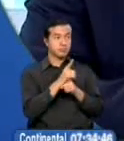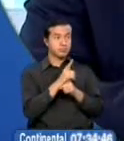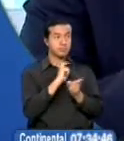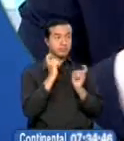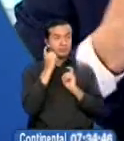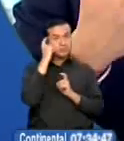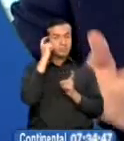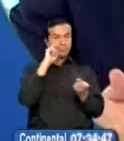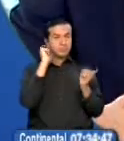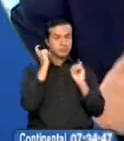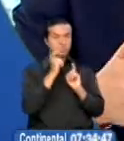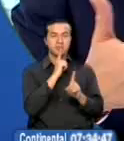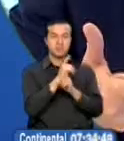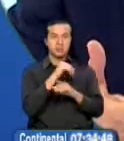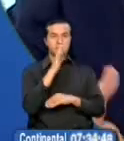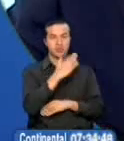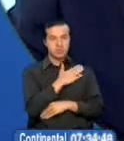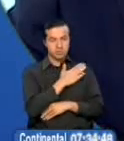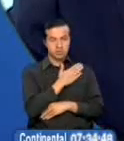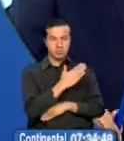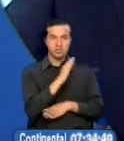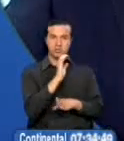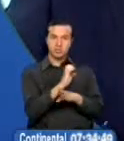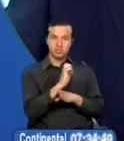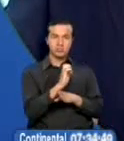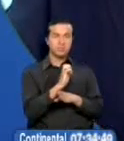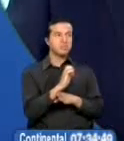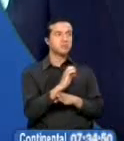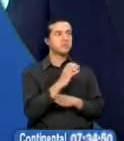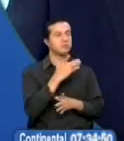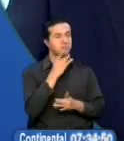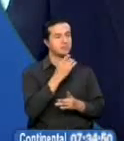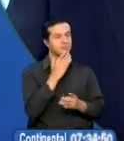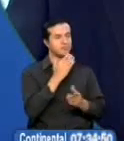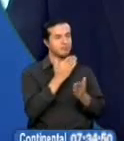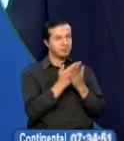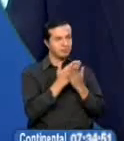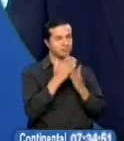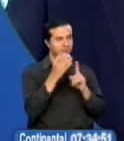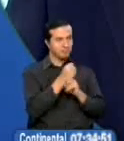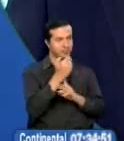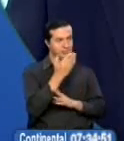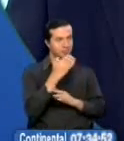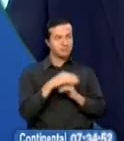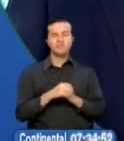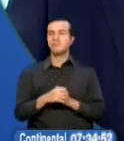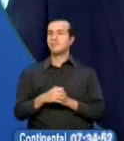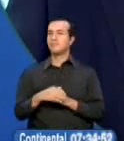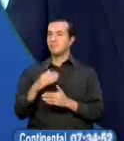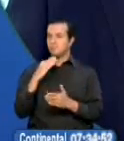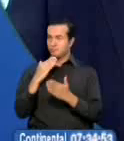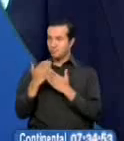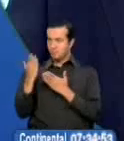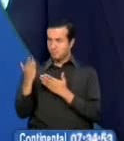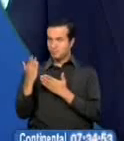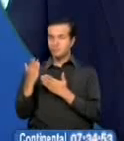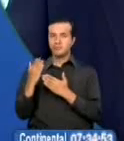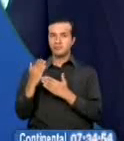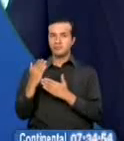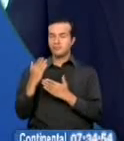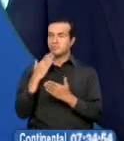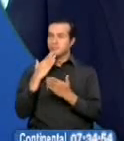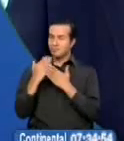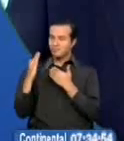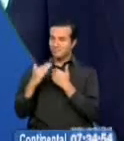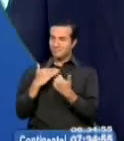cambiar el chip y debemos confiar mucho más en el país. Jorge, muchas gracias y éxitos. A ti, Carlos, muy, muy amable, gracias